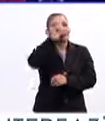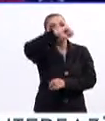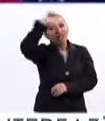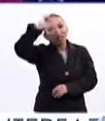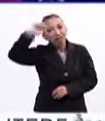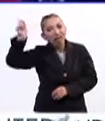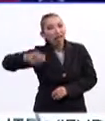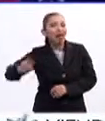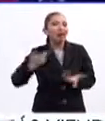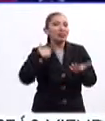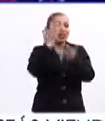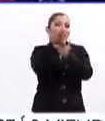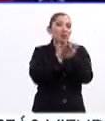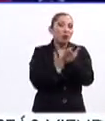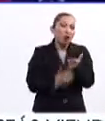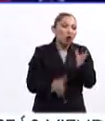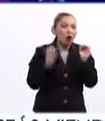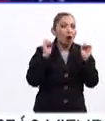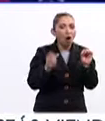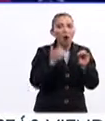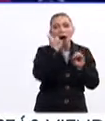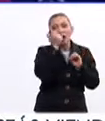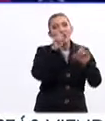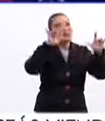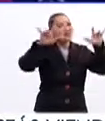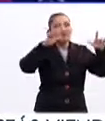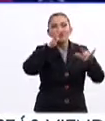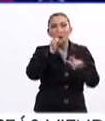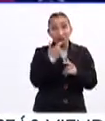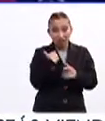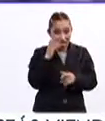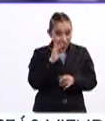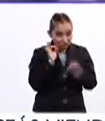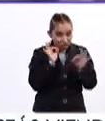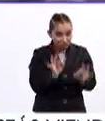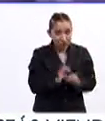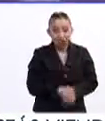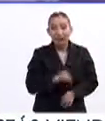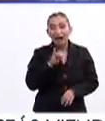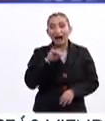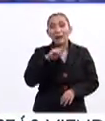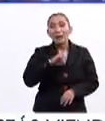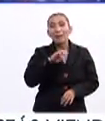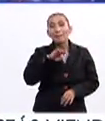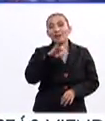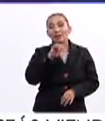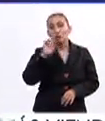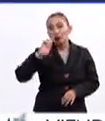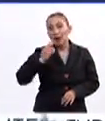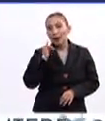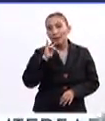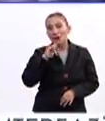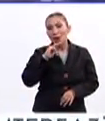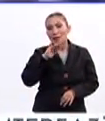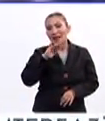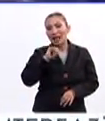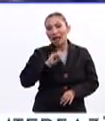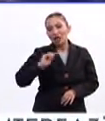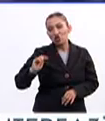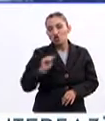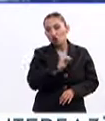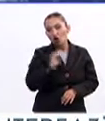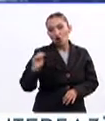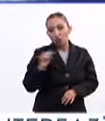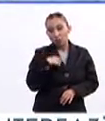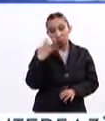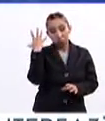tablero, haciendo digamos los dibujos o colocando a los estudiantes no las podemos evidenciar. Jaime Méndez Ramos, de la Universidad Iberoamericana en Torreón, se